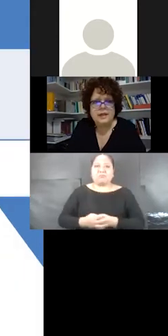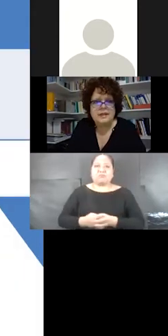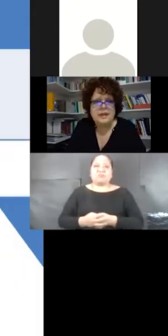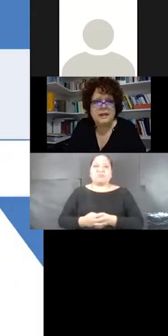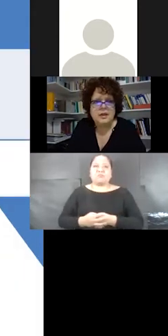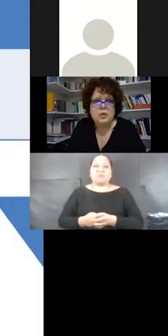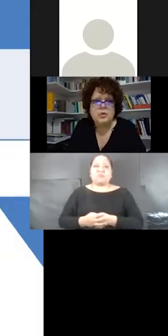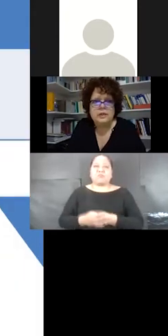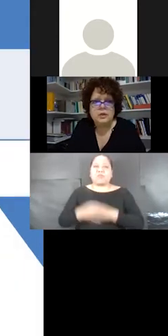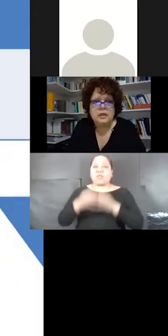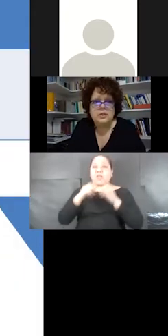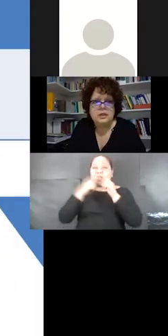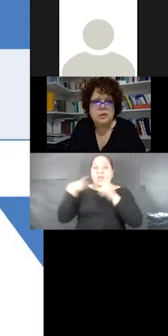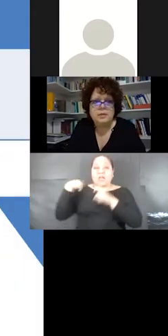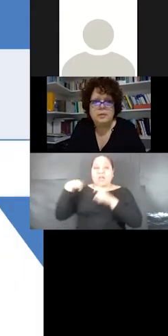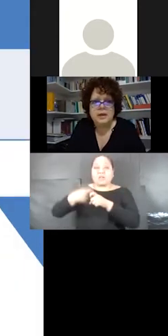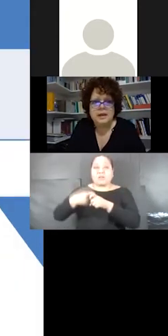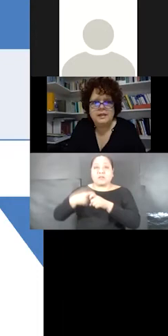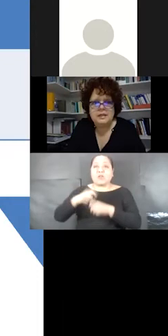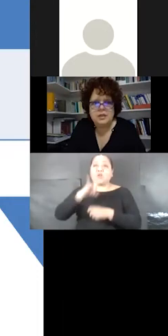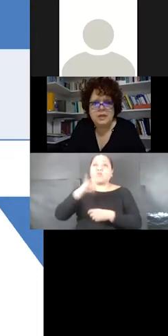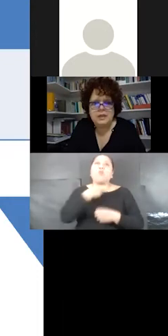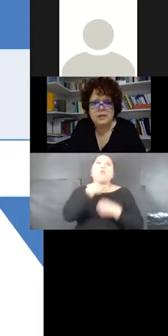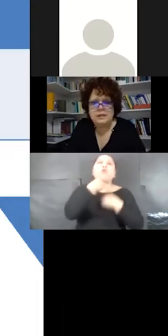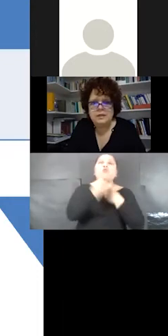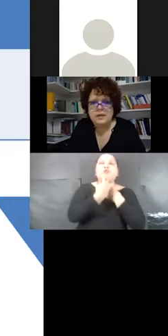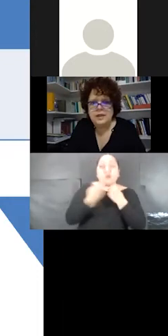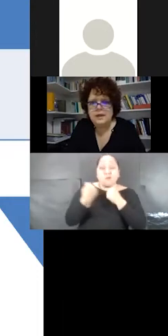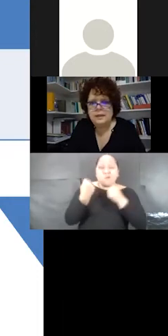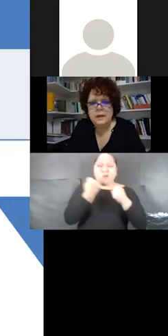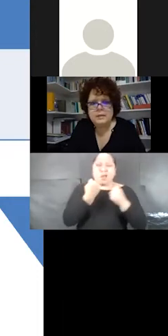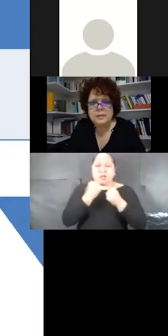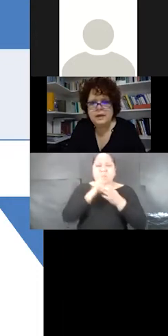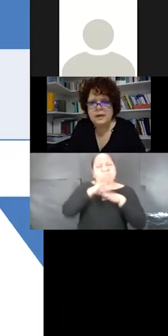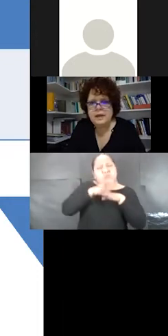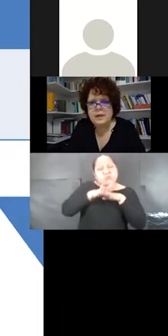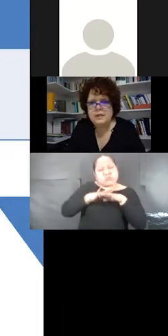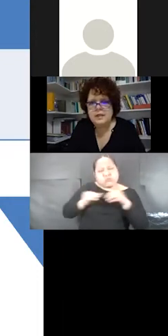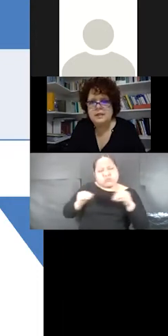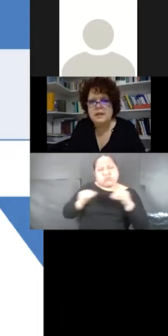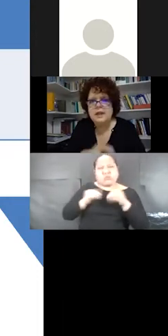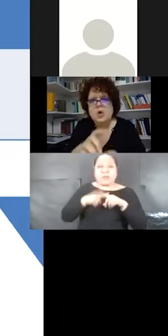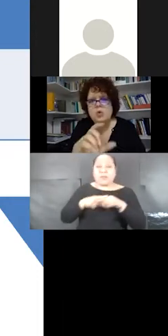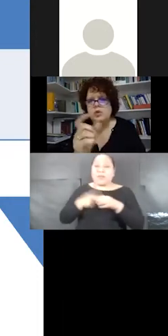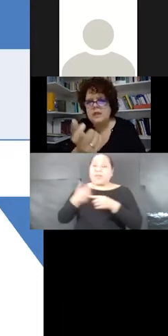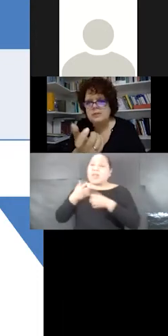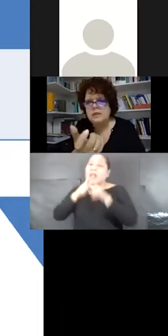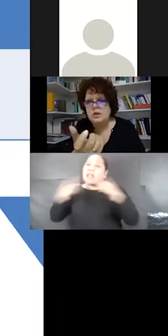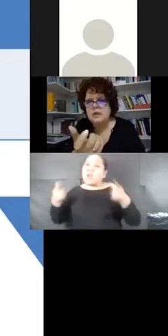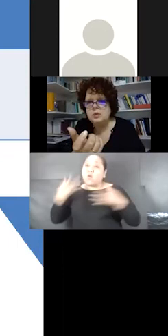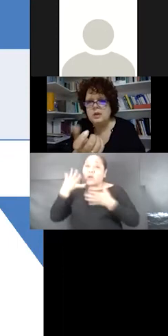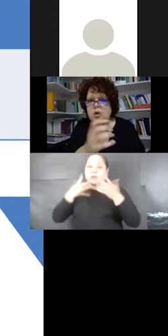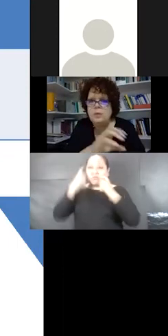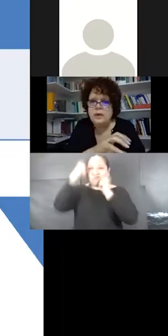En el castellano, el uso de la entonación de voz para marcar intencionalidad, ¿no? En la lengua de señas, uso de la